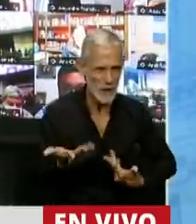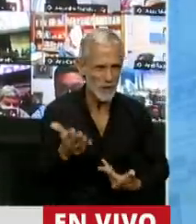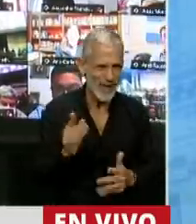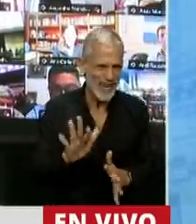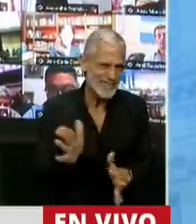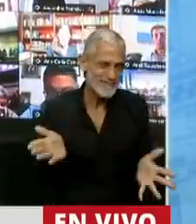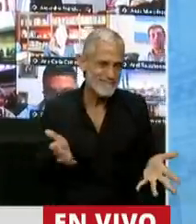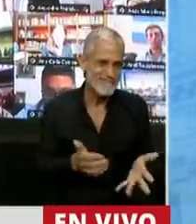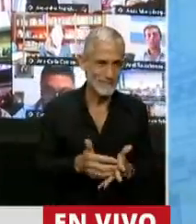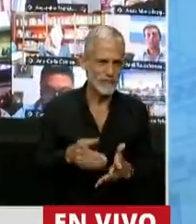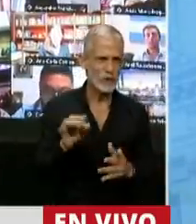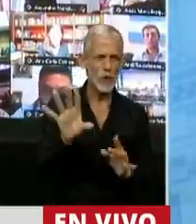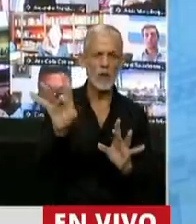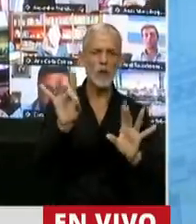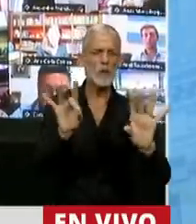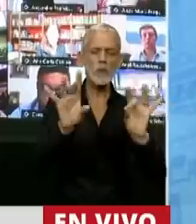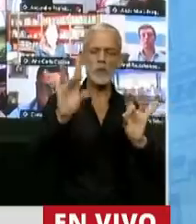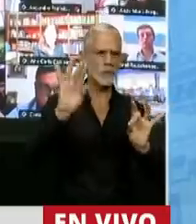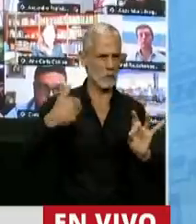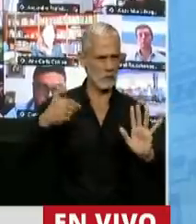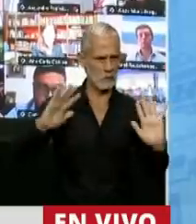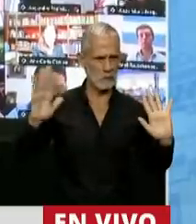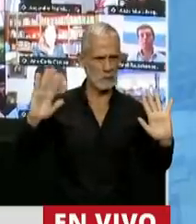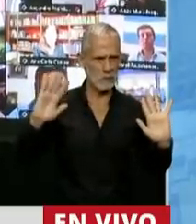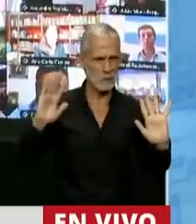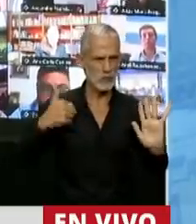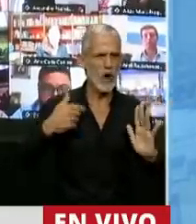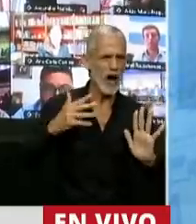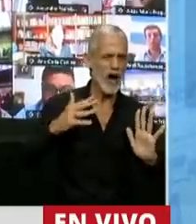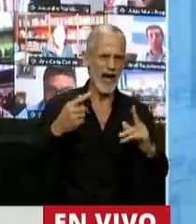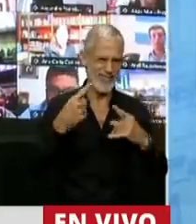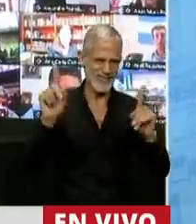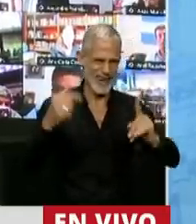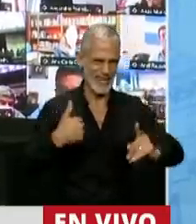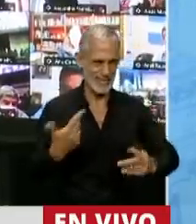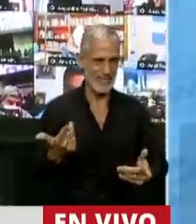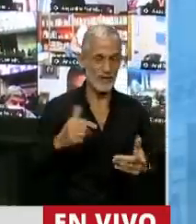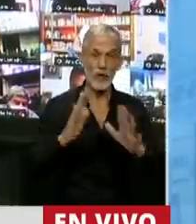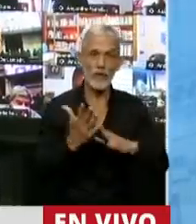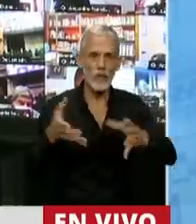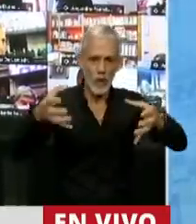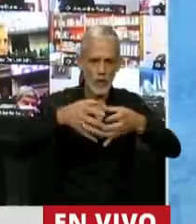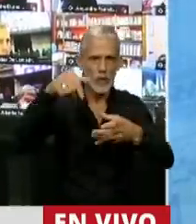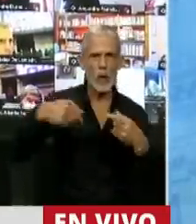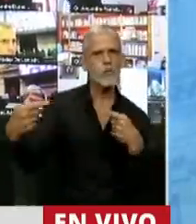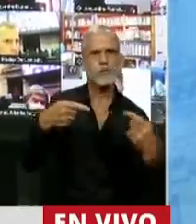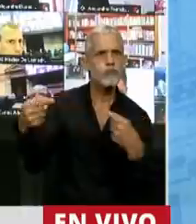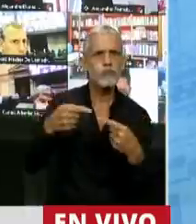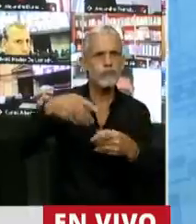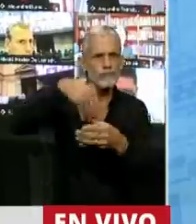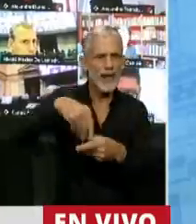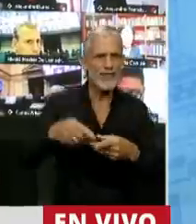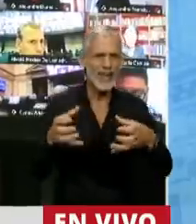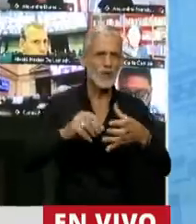que sucede. Es todo muy selectivo. Yo no tengo ese tipo de situaciones. Y eso es lo que sucede en la componente que hay a veces en la ciudad de Buenos